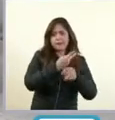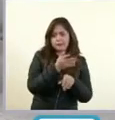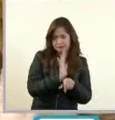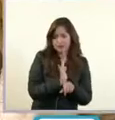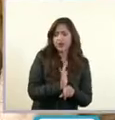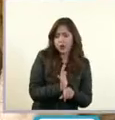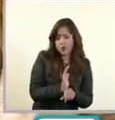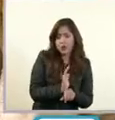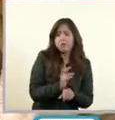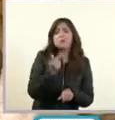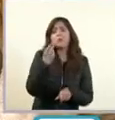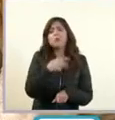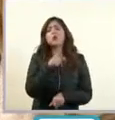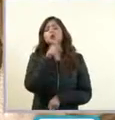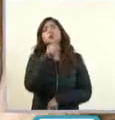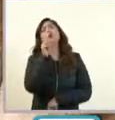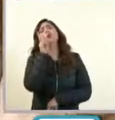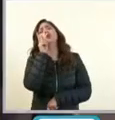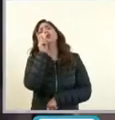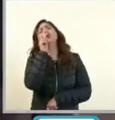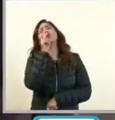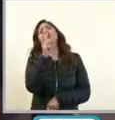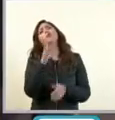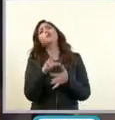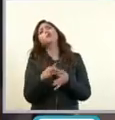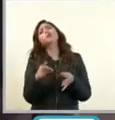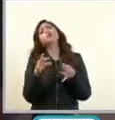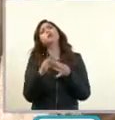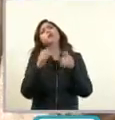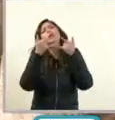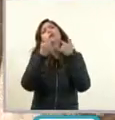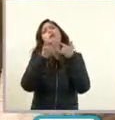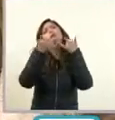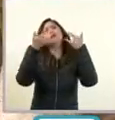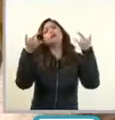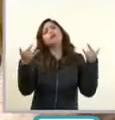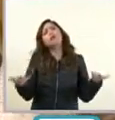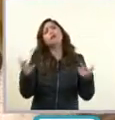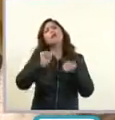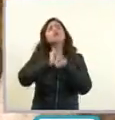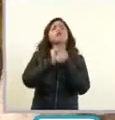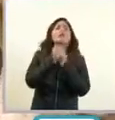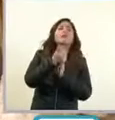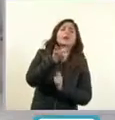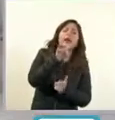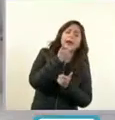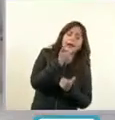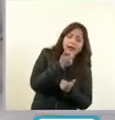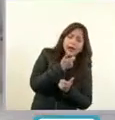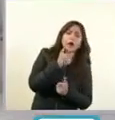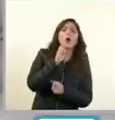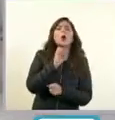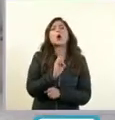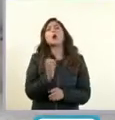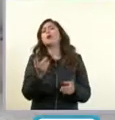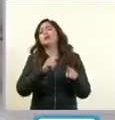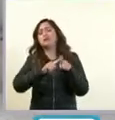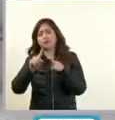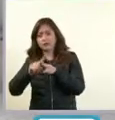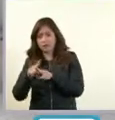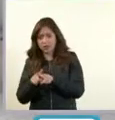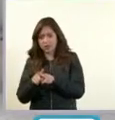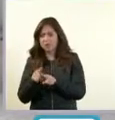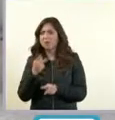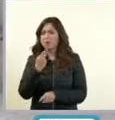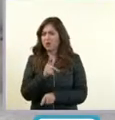estar viendo, contemplando el séptimo arte, sí. a ver una historia, a reírte, Sí. a ver una comedia, en fin. Sin embargo, ¿qué es